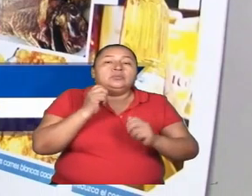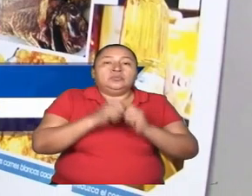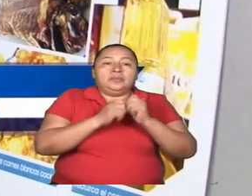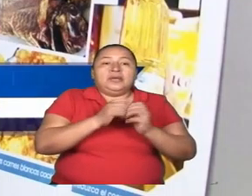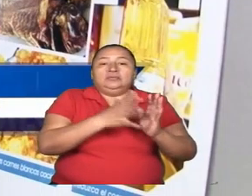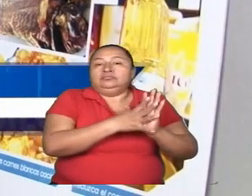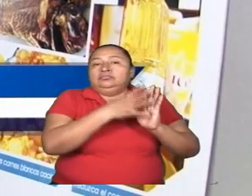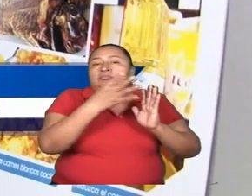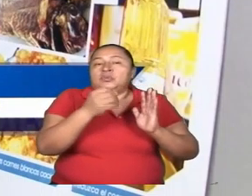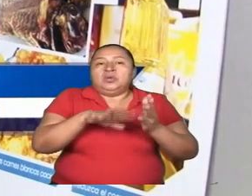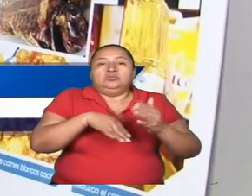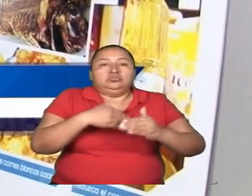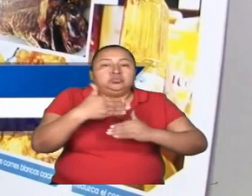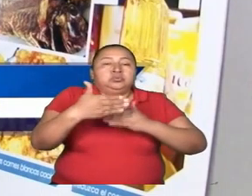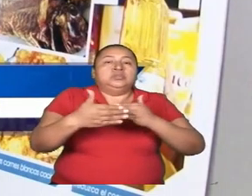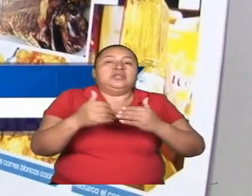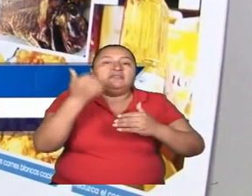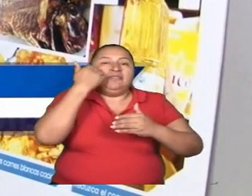enfermedades crónicas no transmisibles.